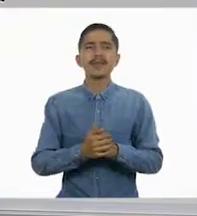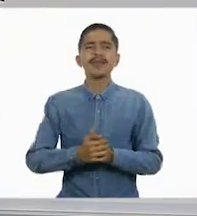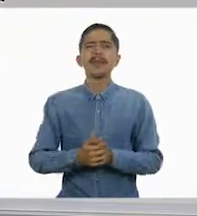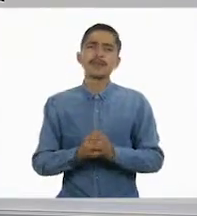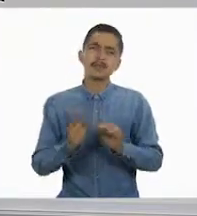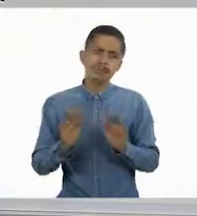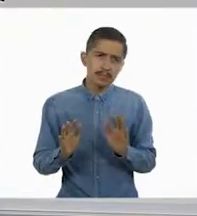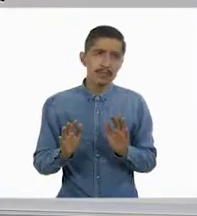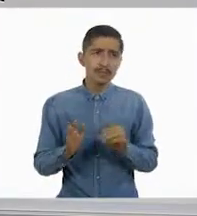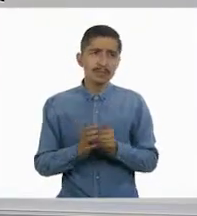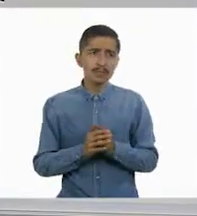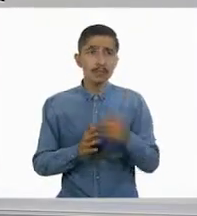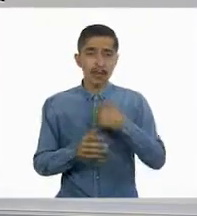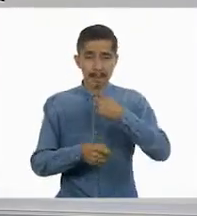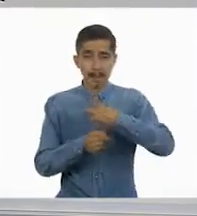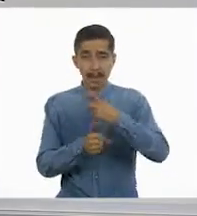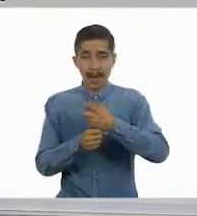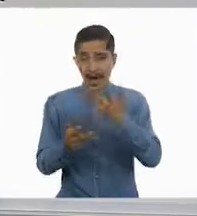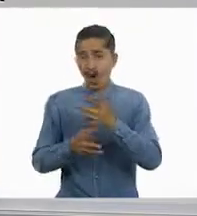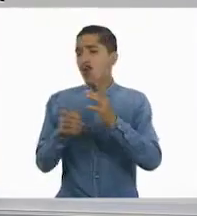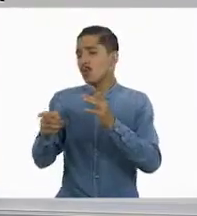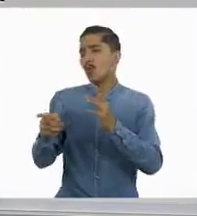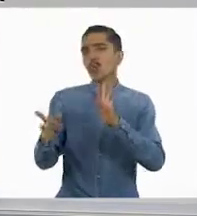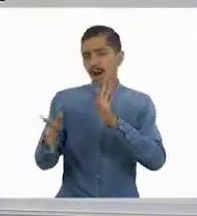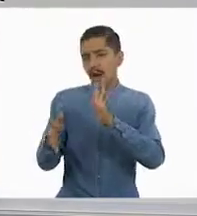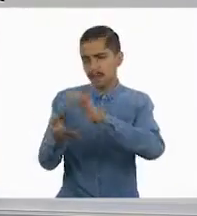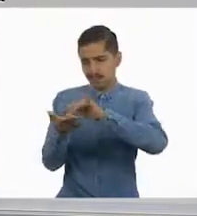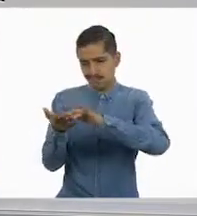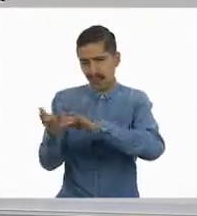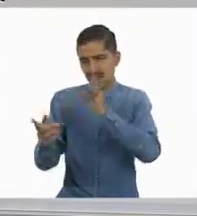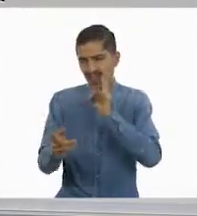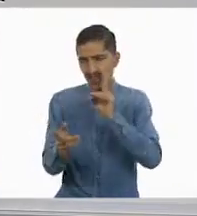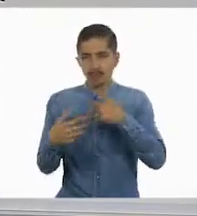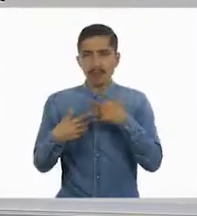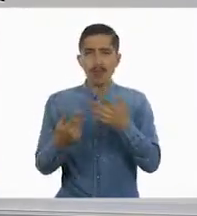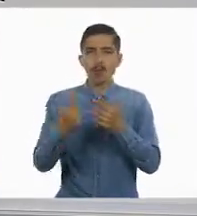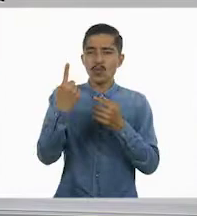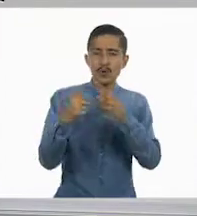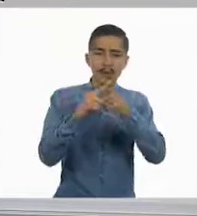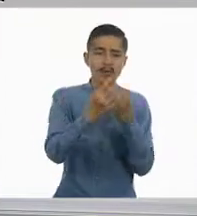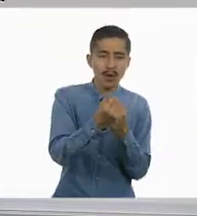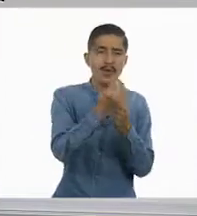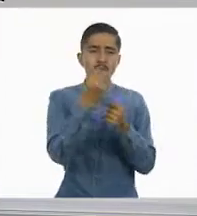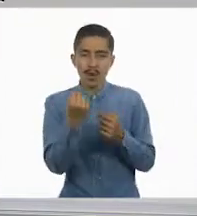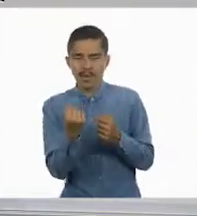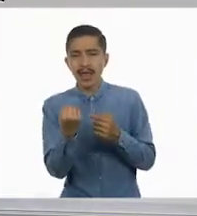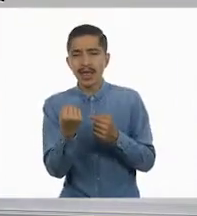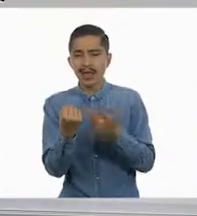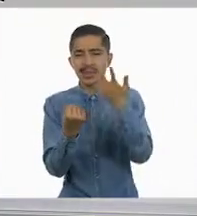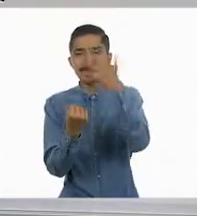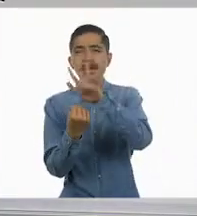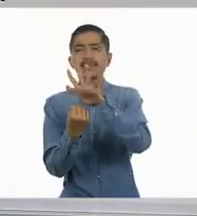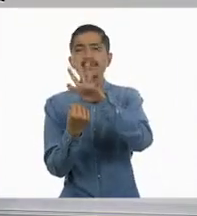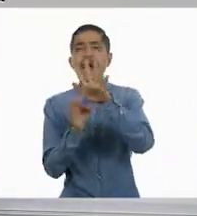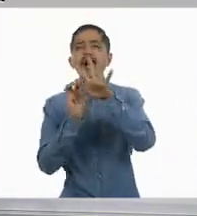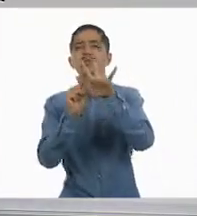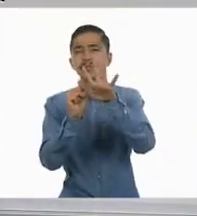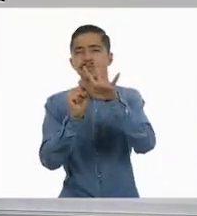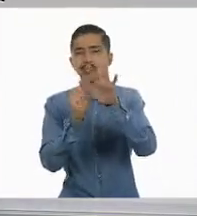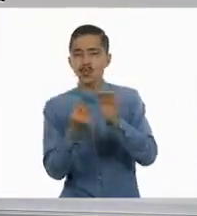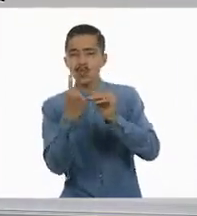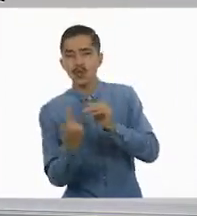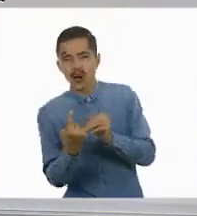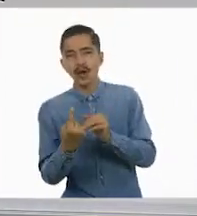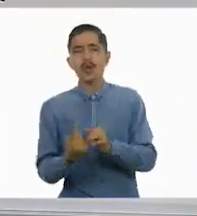pues bueno, si la hago yo primero o tú con la calculadora a ver qué sale. A ver. 1 por 9, 9 para 10. 1 llevamos